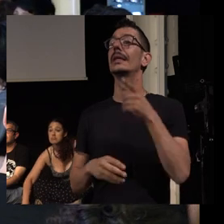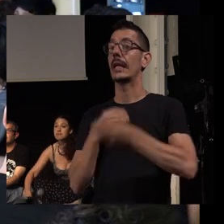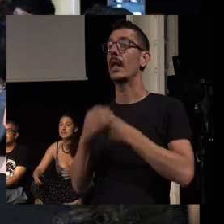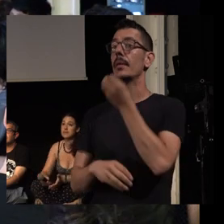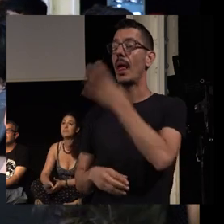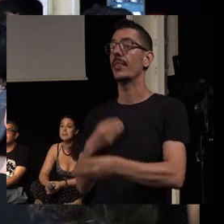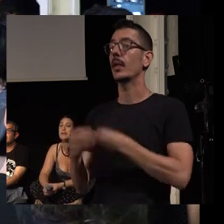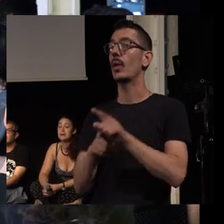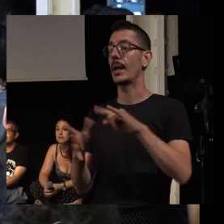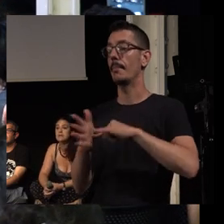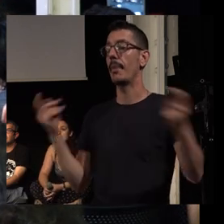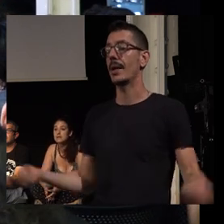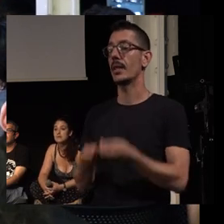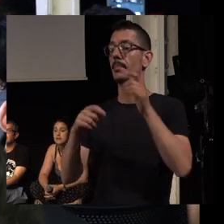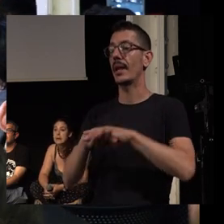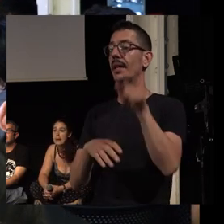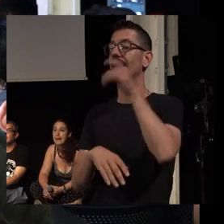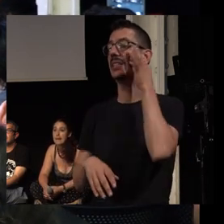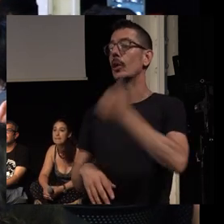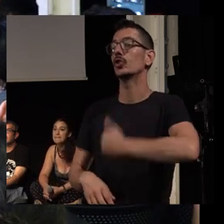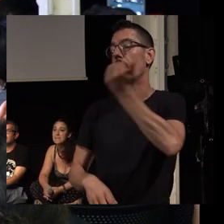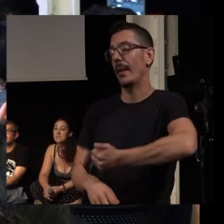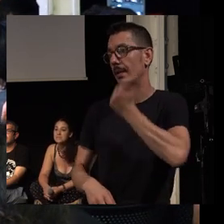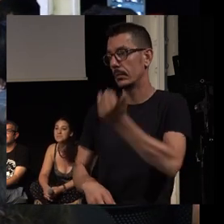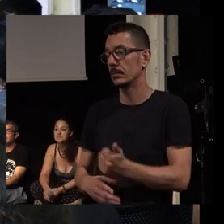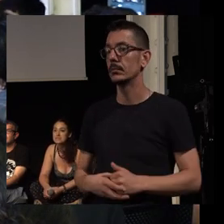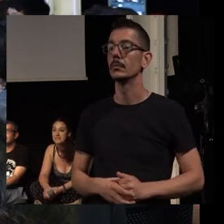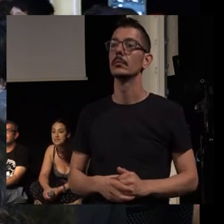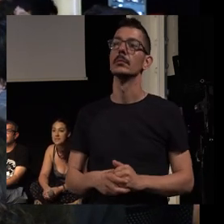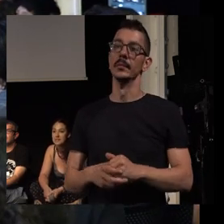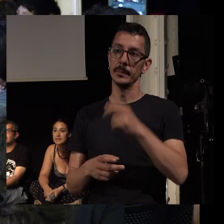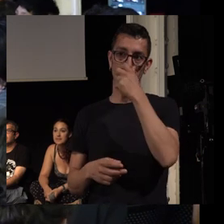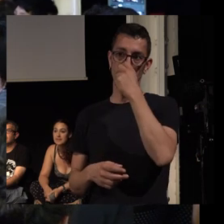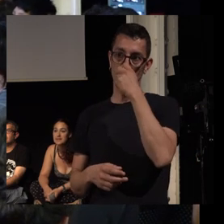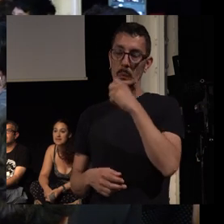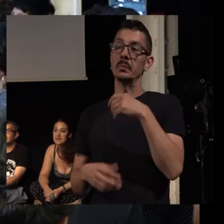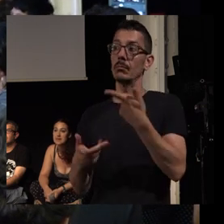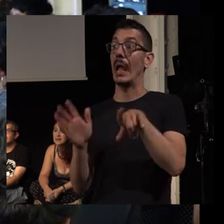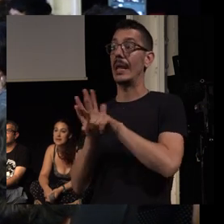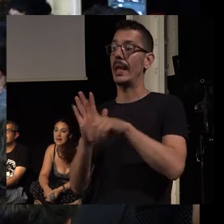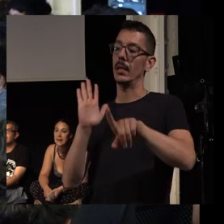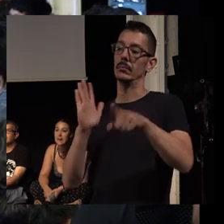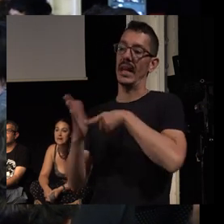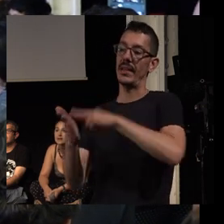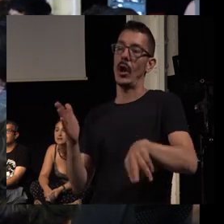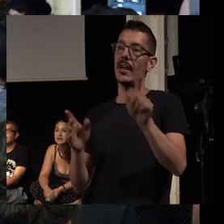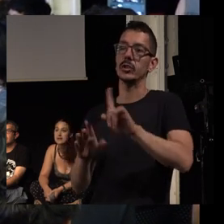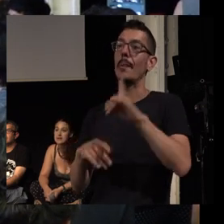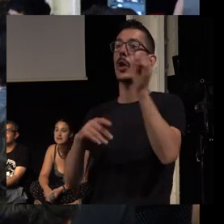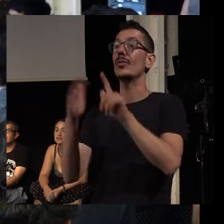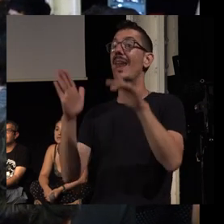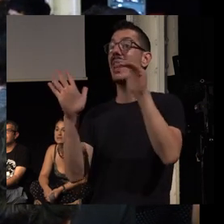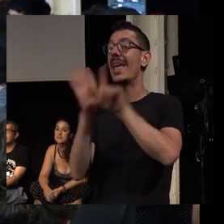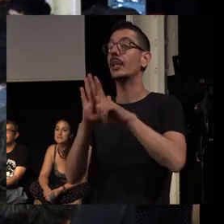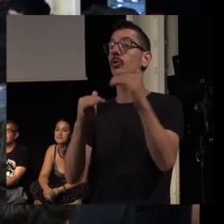desde la calle es verdad... Que como no sabe, se sabe que no está la ley, no está derogada, claro, están preocupadas porque cambie el gobierno, que vuelva